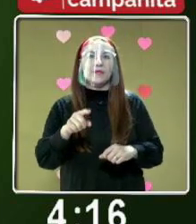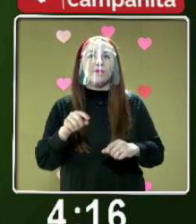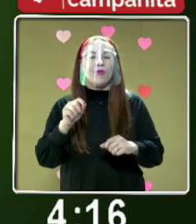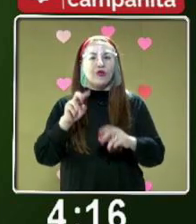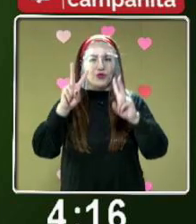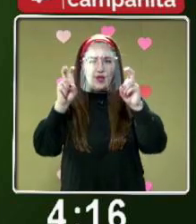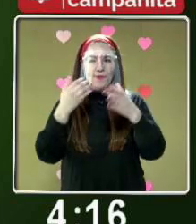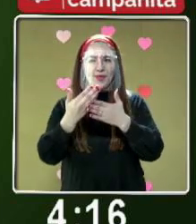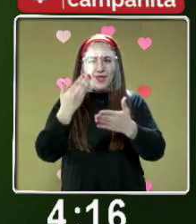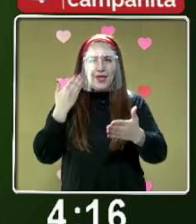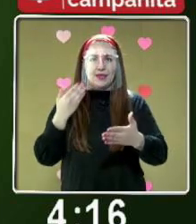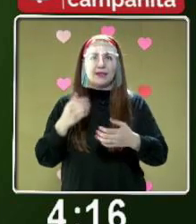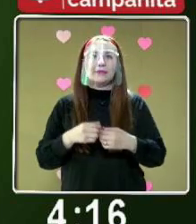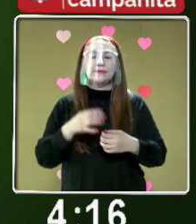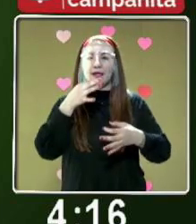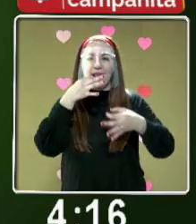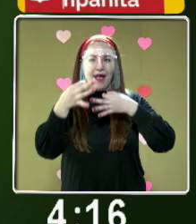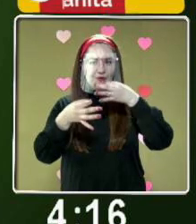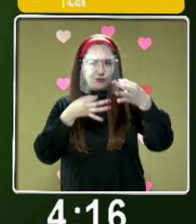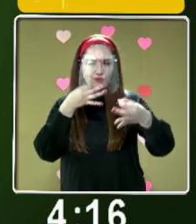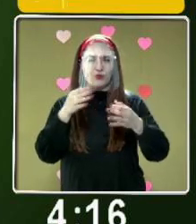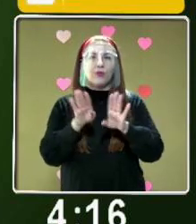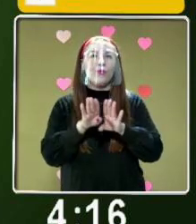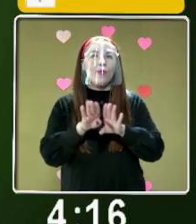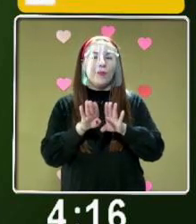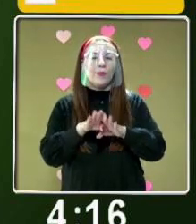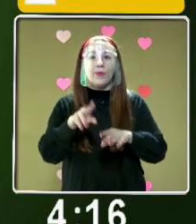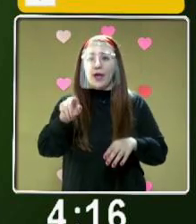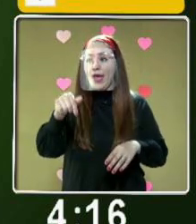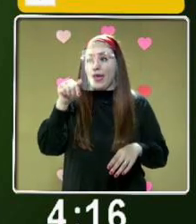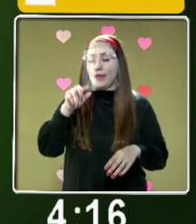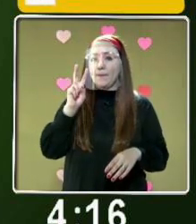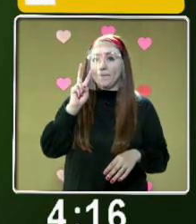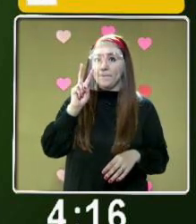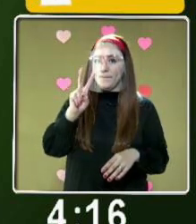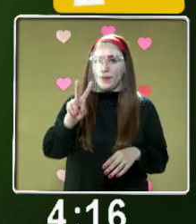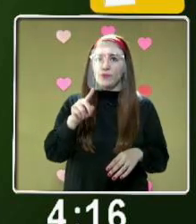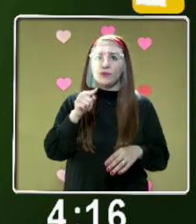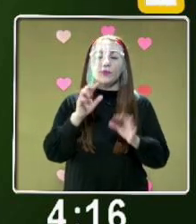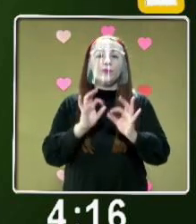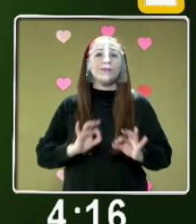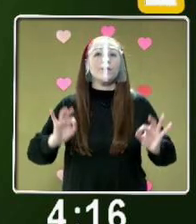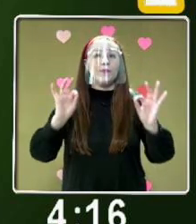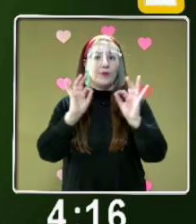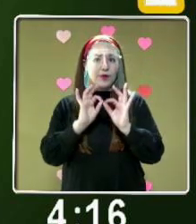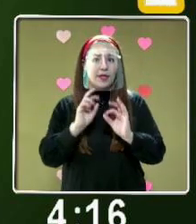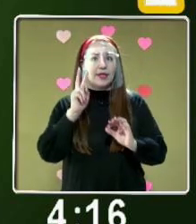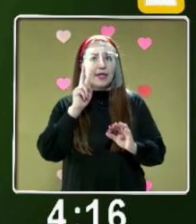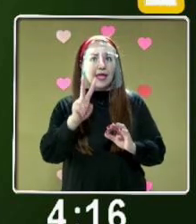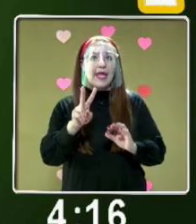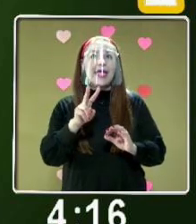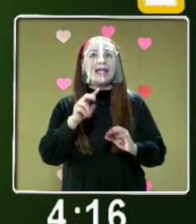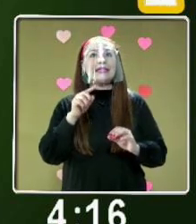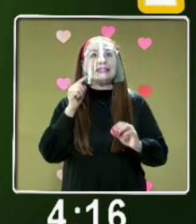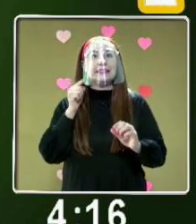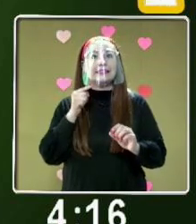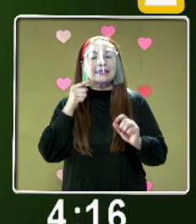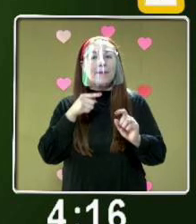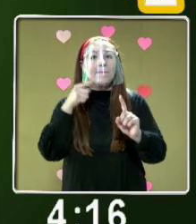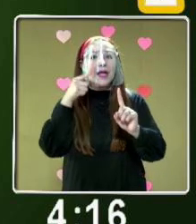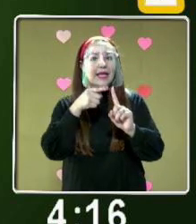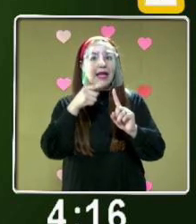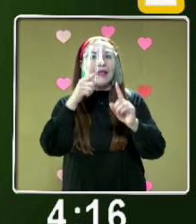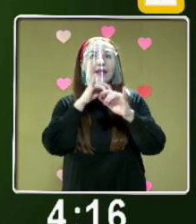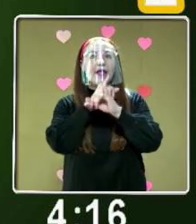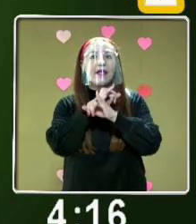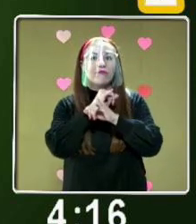Ok. De hecho, aquí lo importante, maestra, perdón por interrumpir, es algo muy importante, señalar o resaltar la